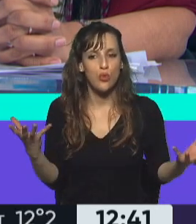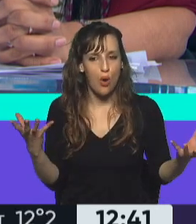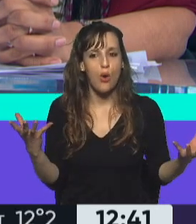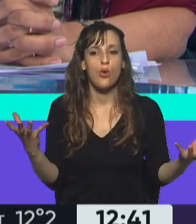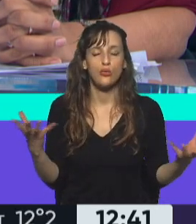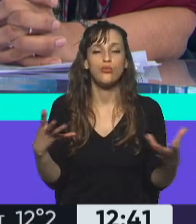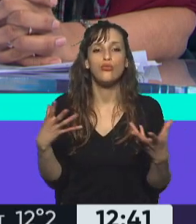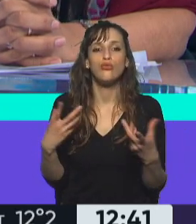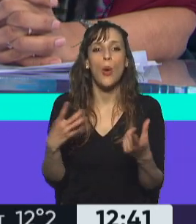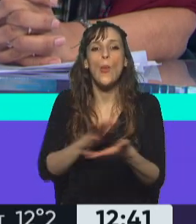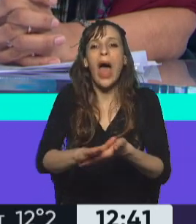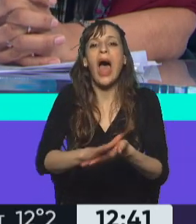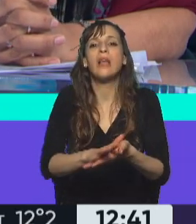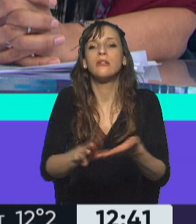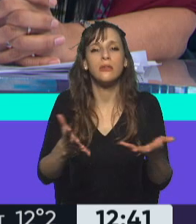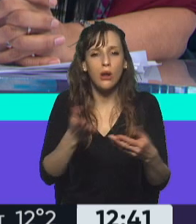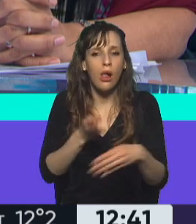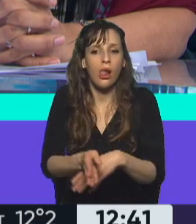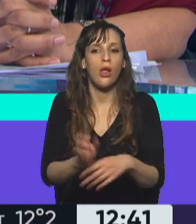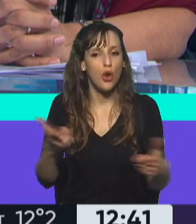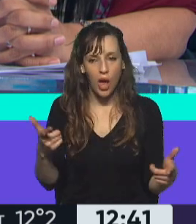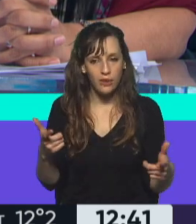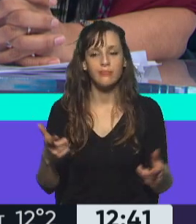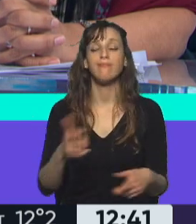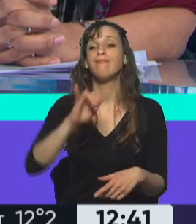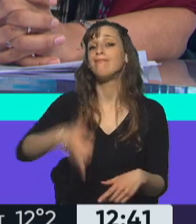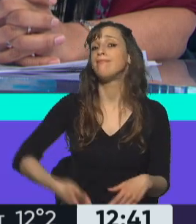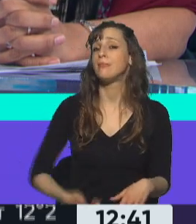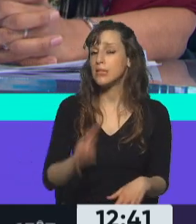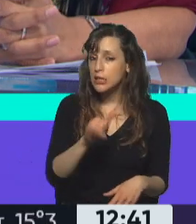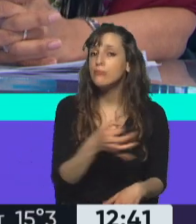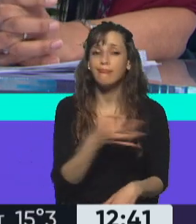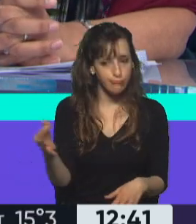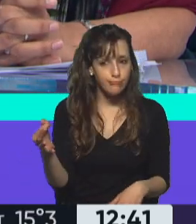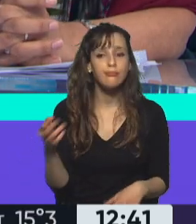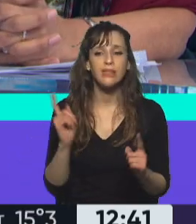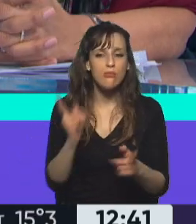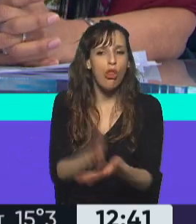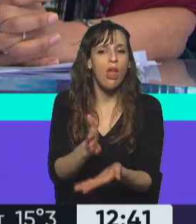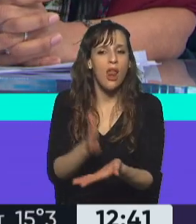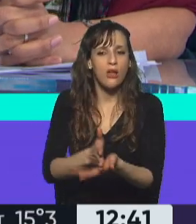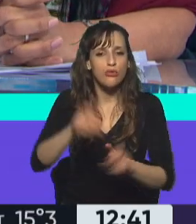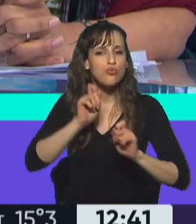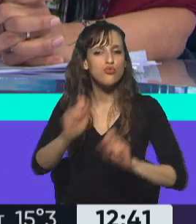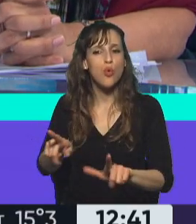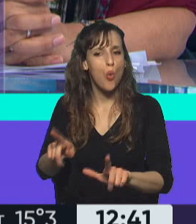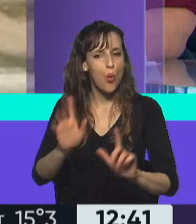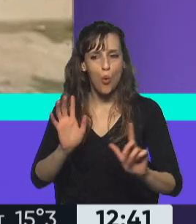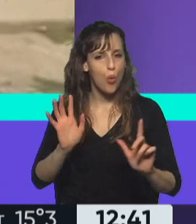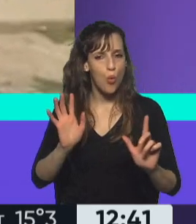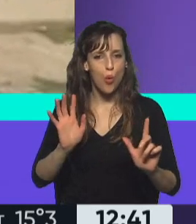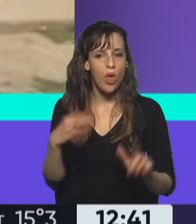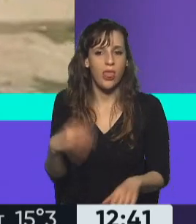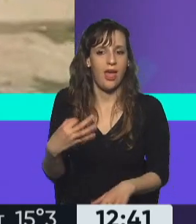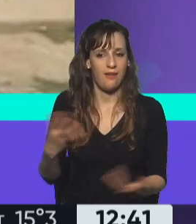lo más básico, ¿no? Sí, los derechos económicos, sociales y culturales que todos tenemos, para ellos también les cabe, pero también